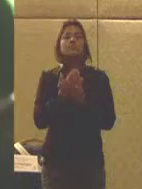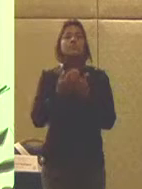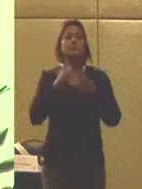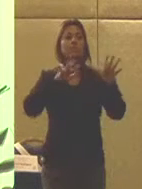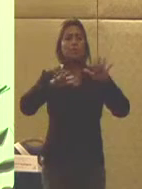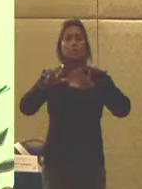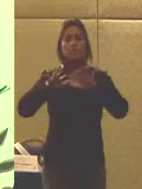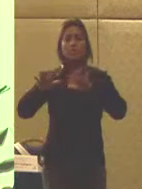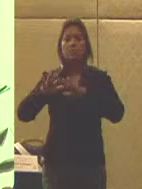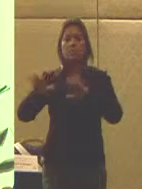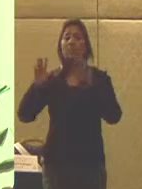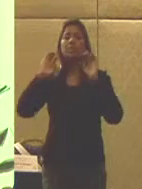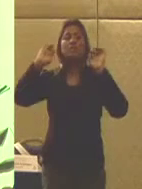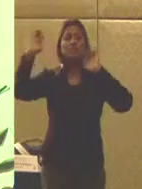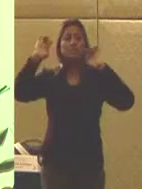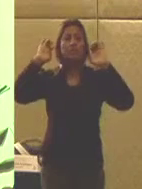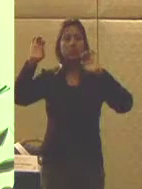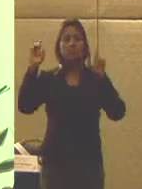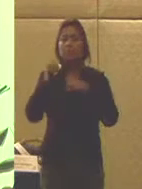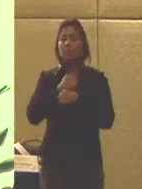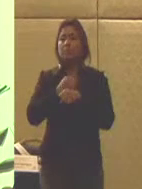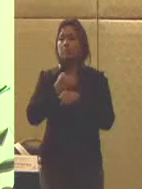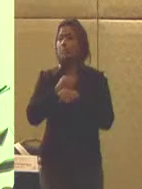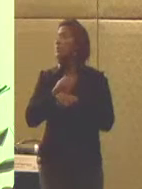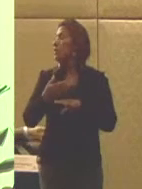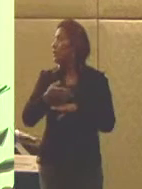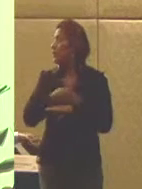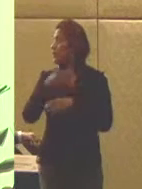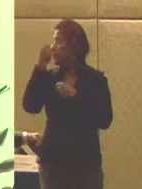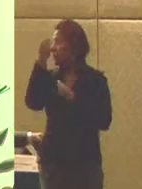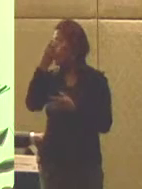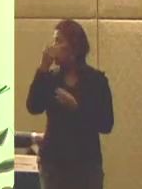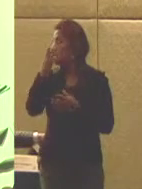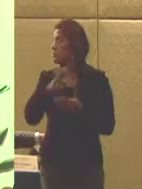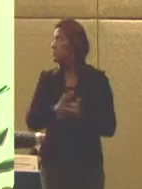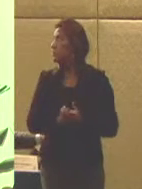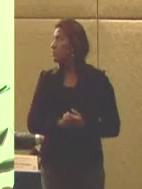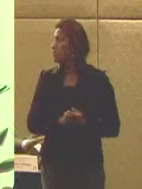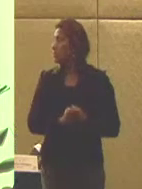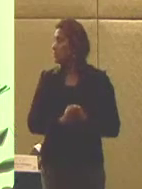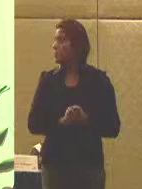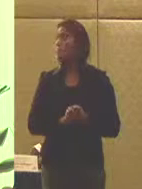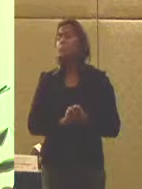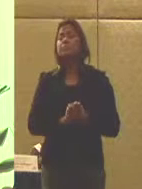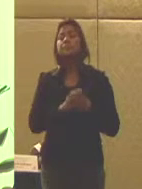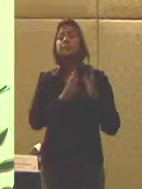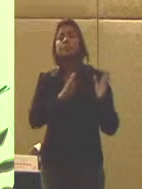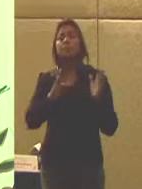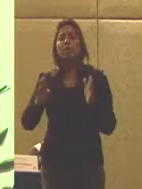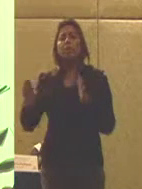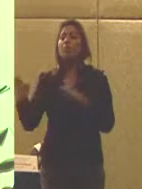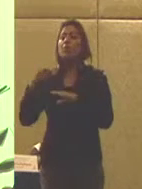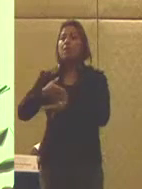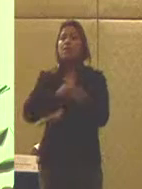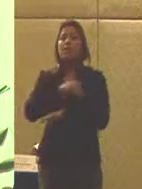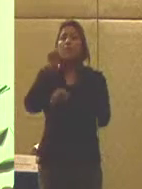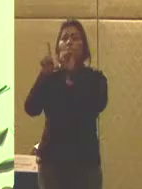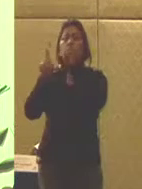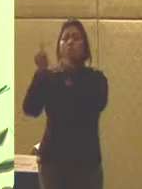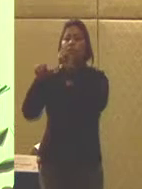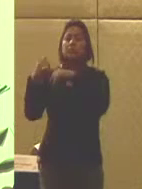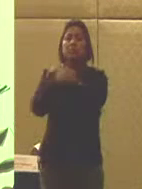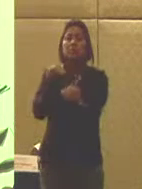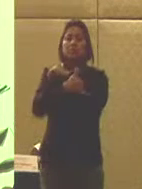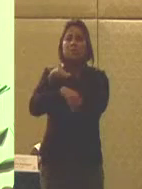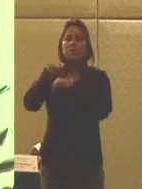la Estrategia Internacional de Reducción de Desastres, hemos implementado un proceso de consulta en 8 países de los